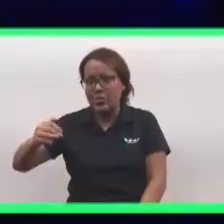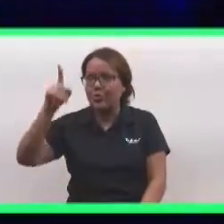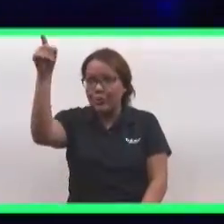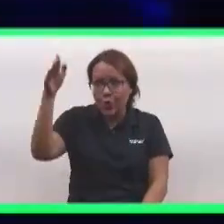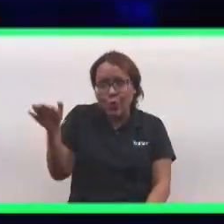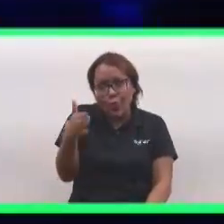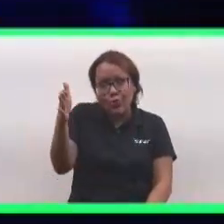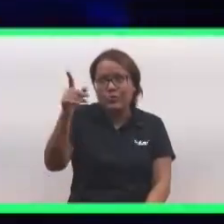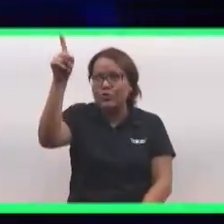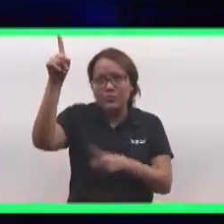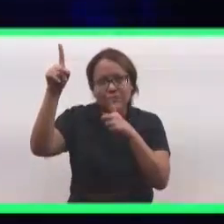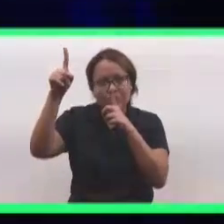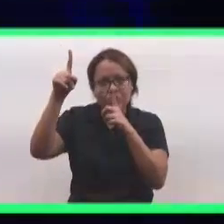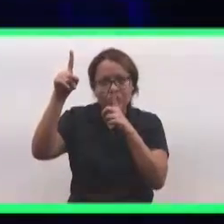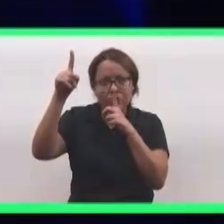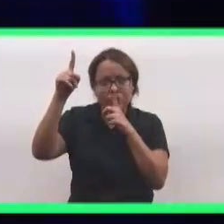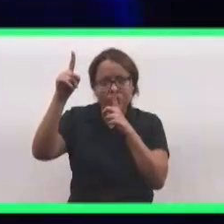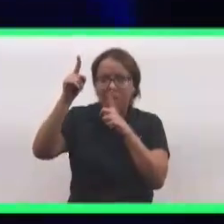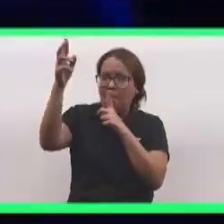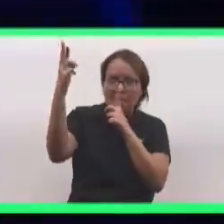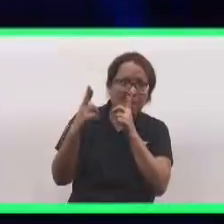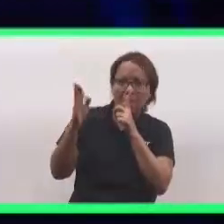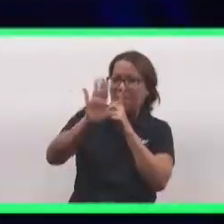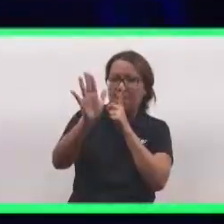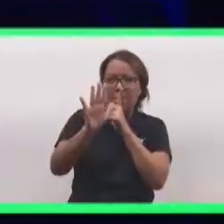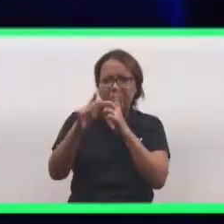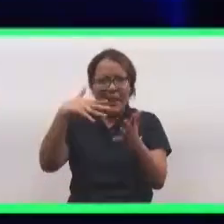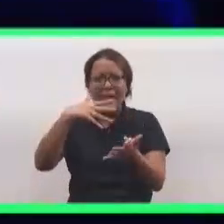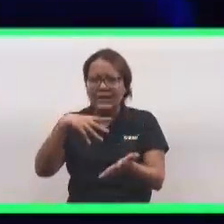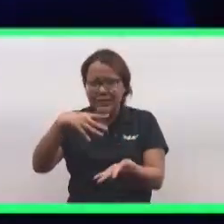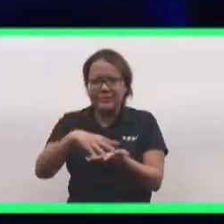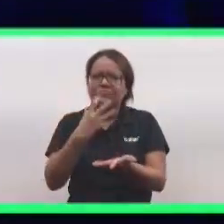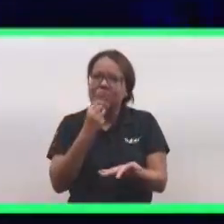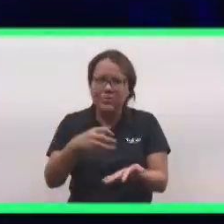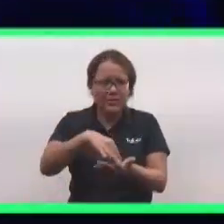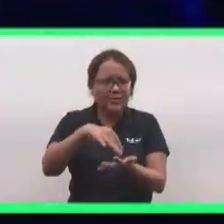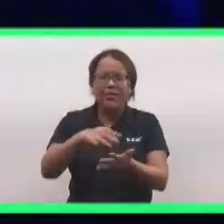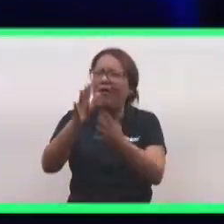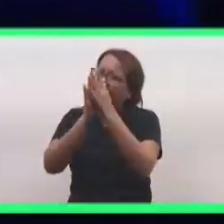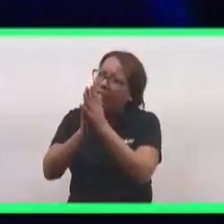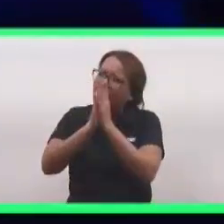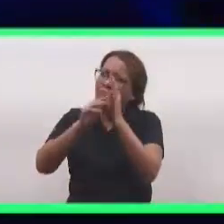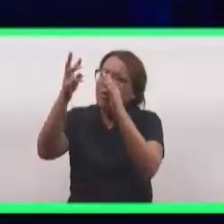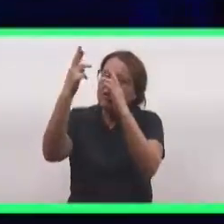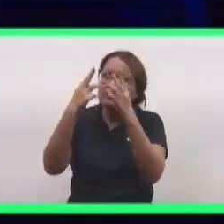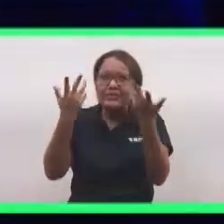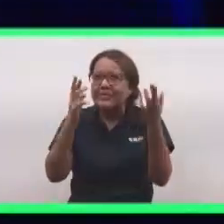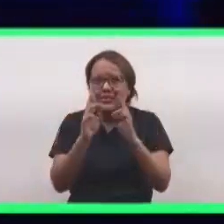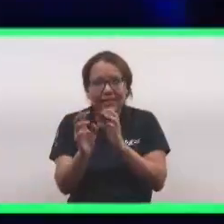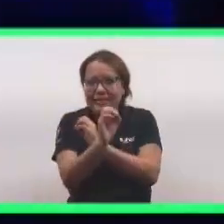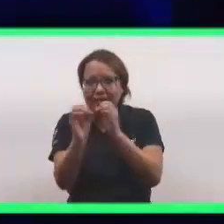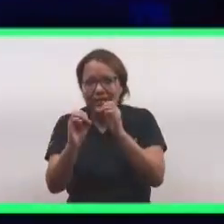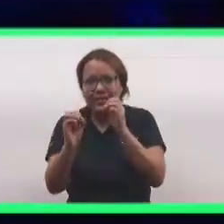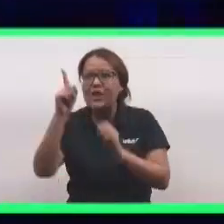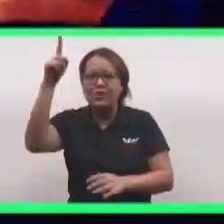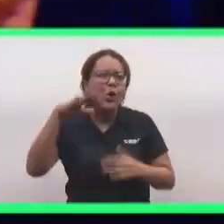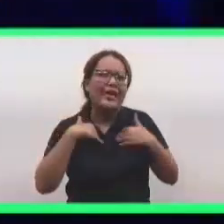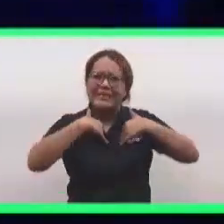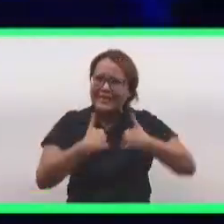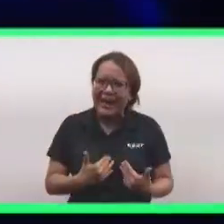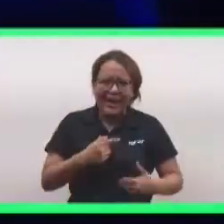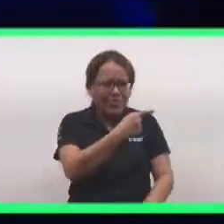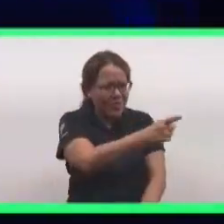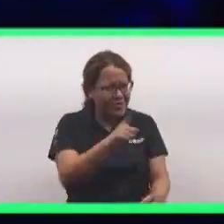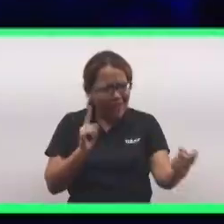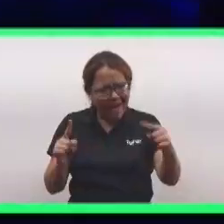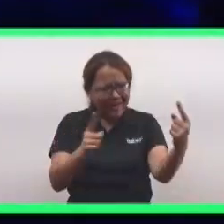habló nada, no dijo nada, no se pronunció en nada, y el pueblo lo buscaba. No habló por reyes, no habló por profetas. ¿Por qué? Porque Dios estaba cansado de la